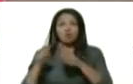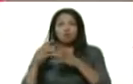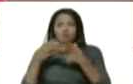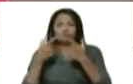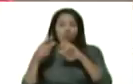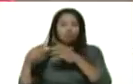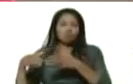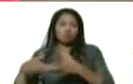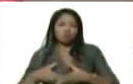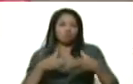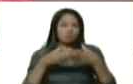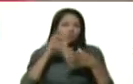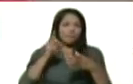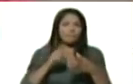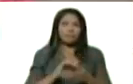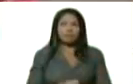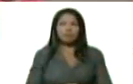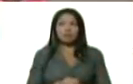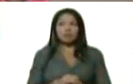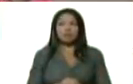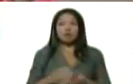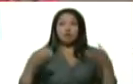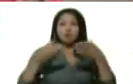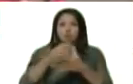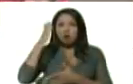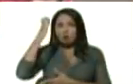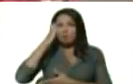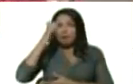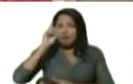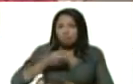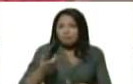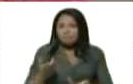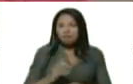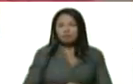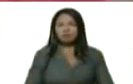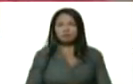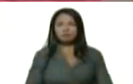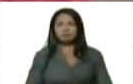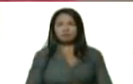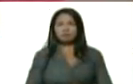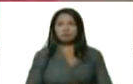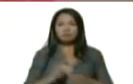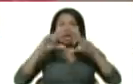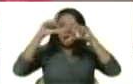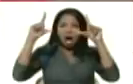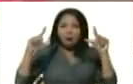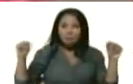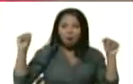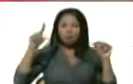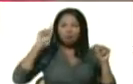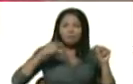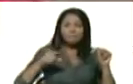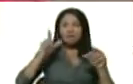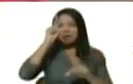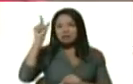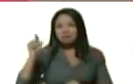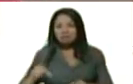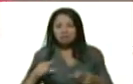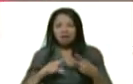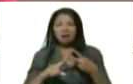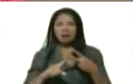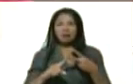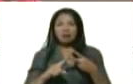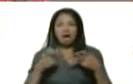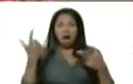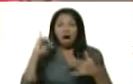ligas, en ligas europeas, imagínate tú, en Japón, en Italia, que